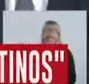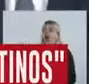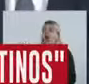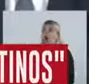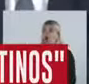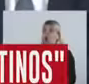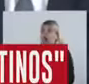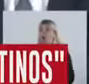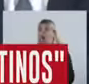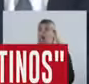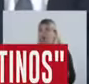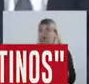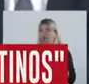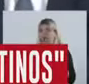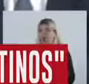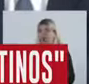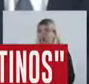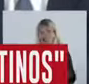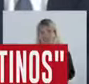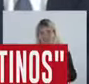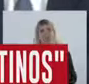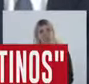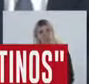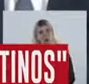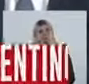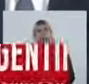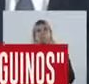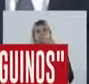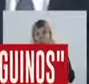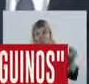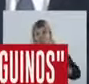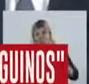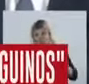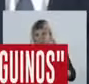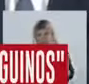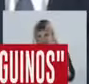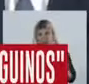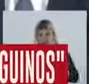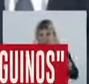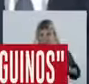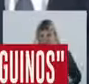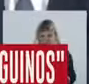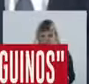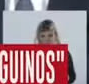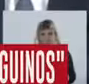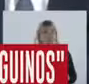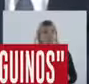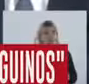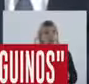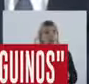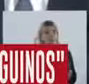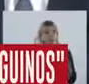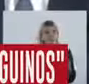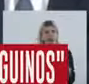ajustes, yo les pido que vayan y miren el presupuesto. Y lo comparen con el presupuesto que le damos. Y van a